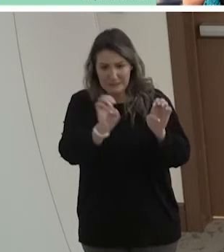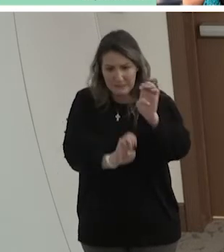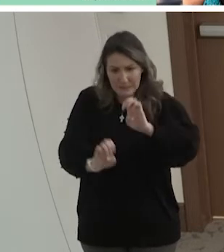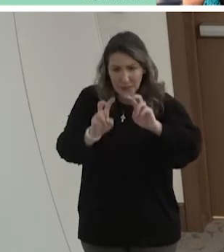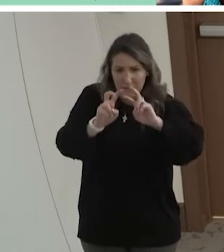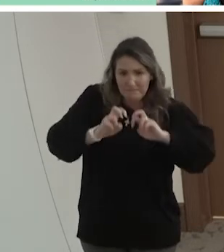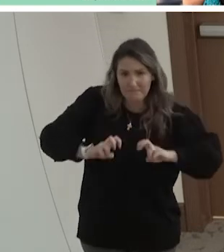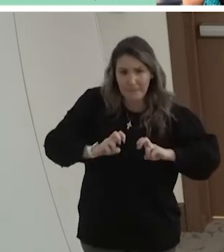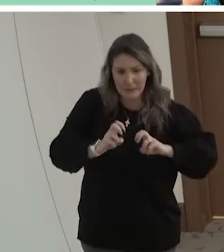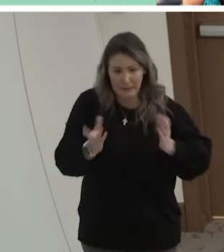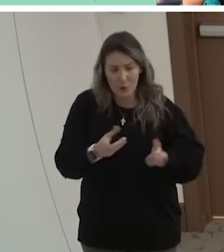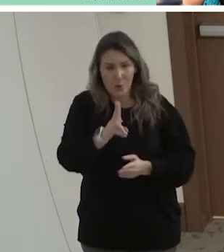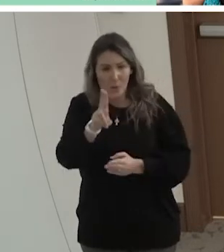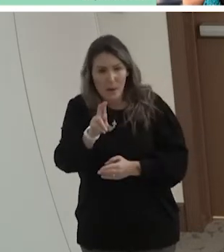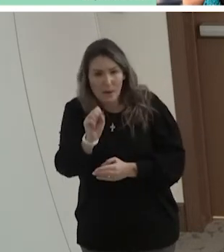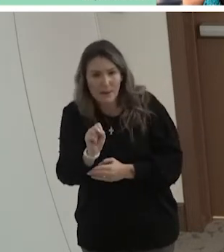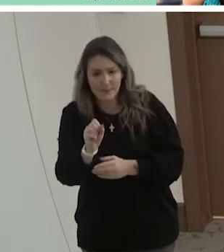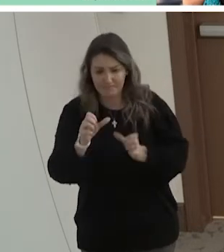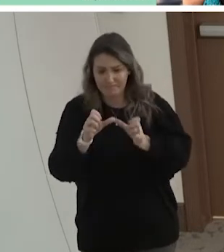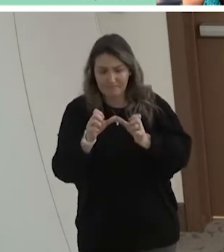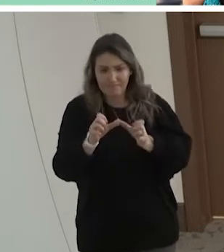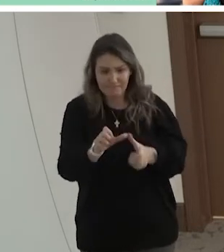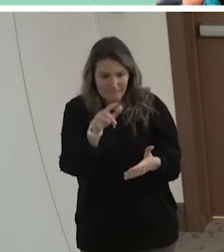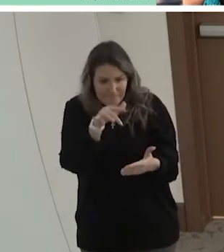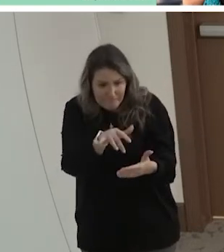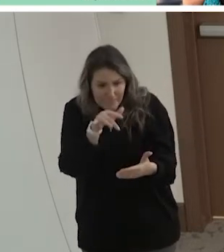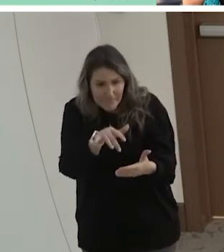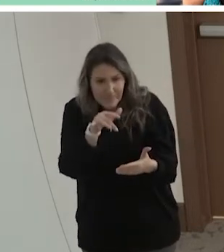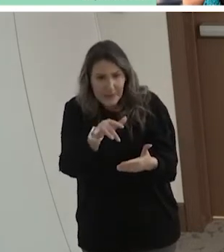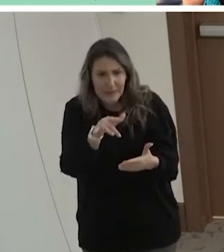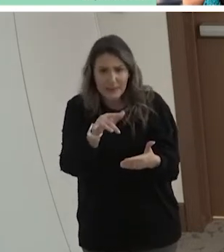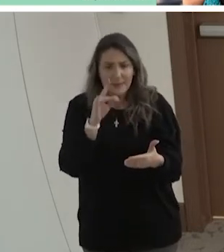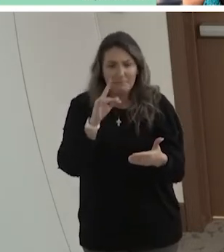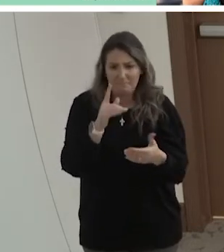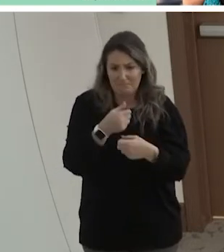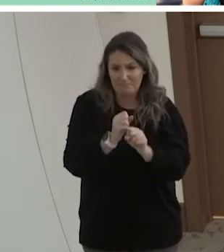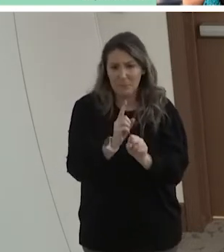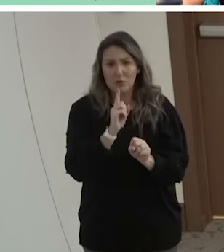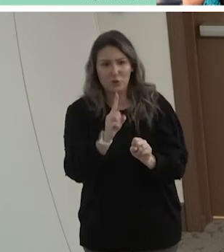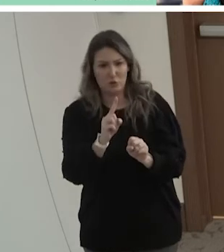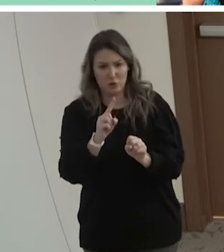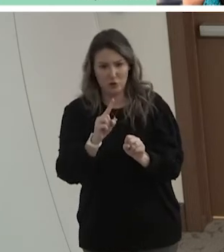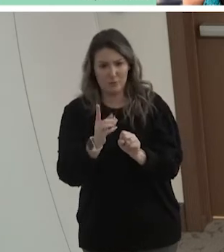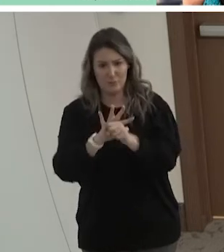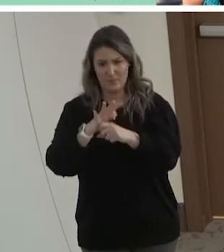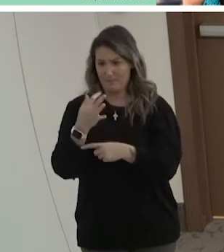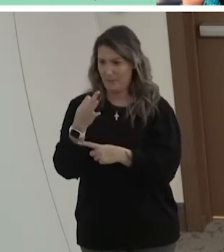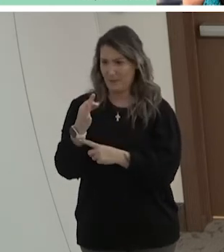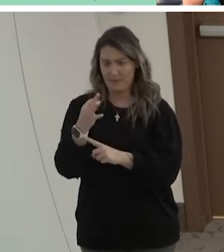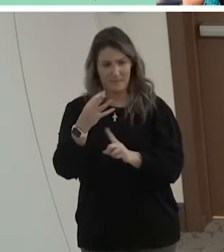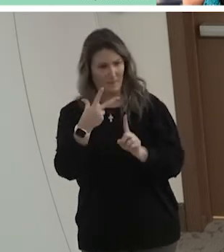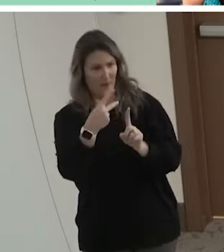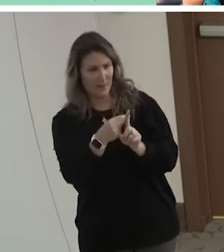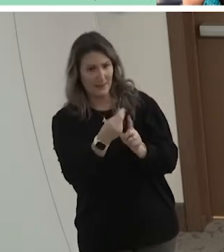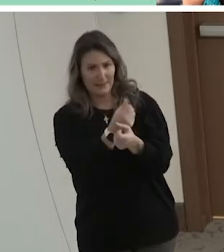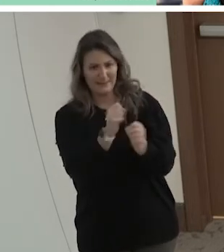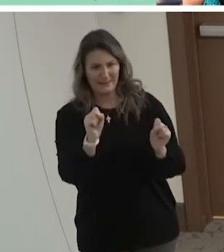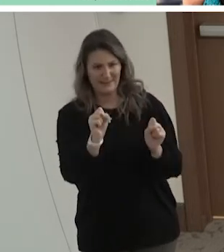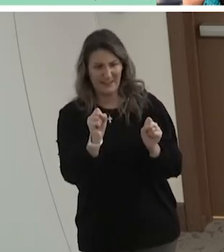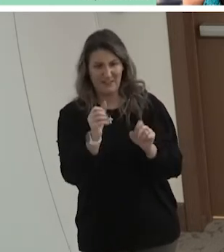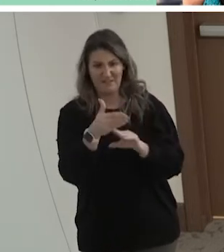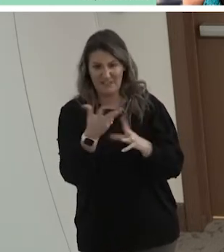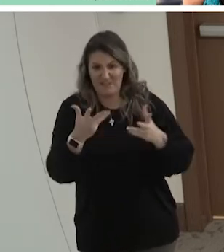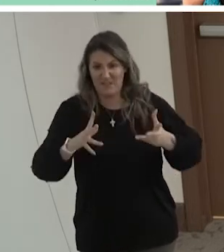evaluation in the United States that continues to look at the safety of the COVID-19 vaccine even months after people